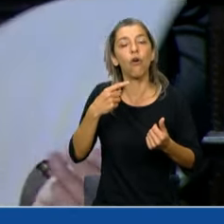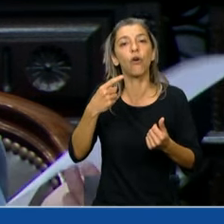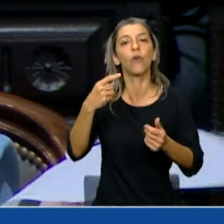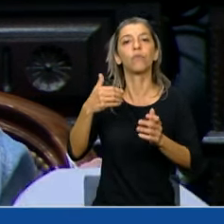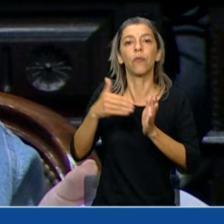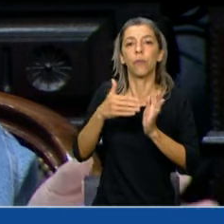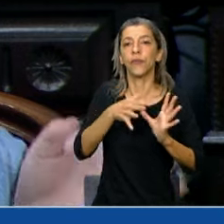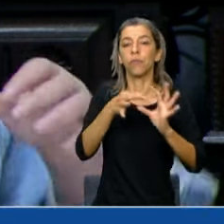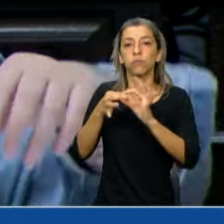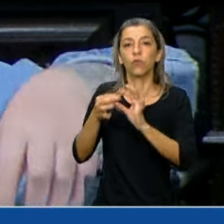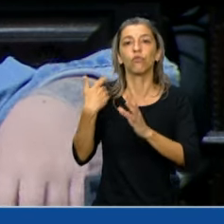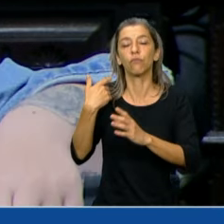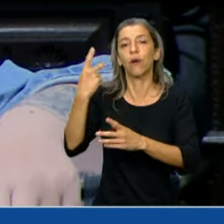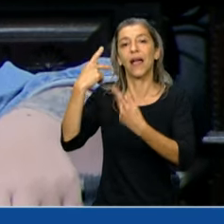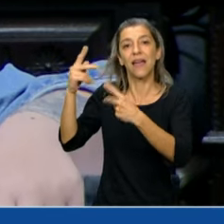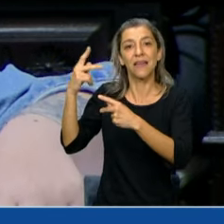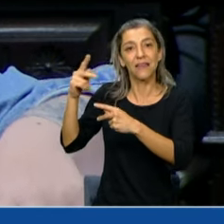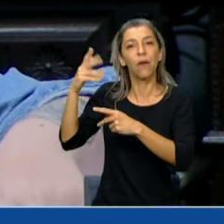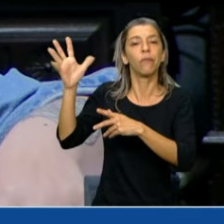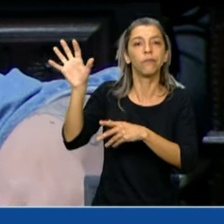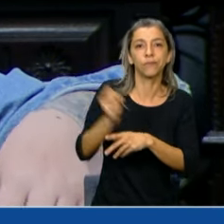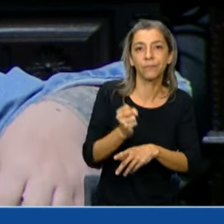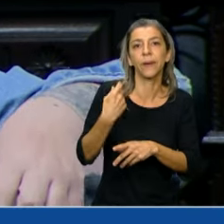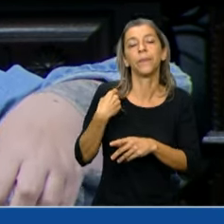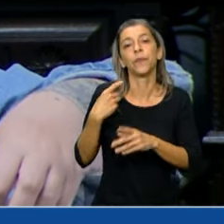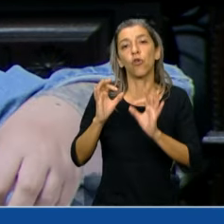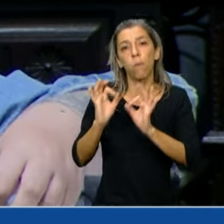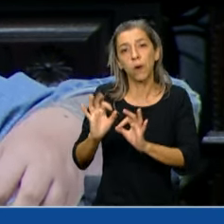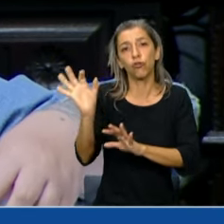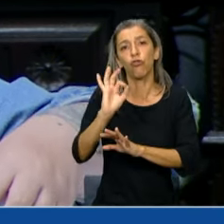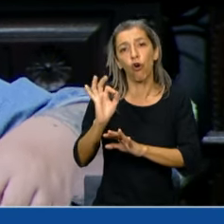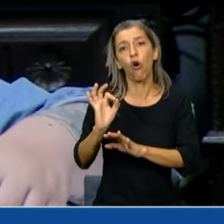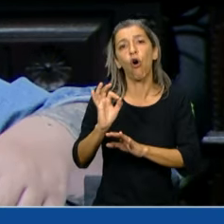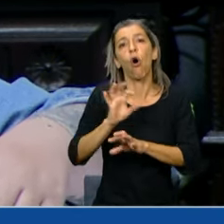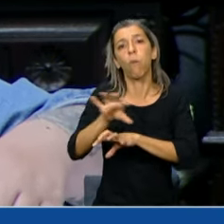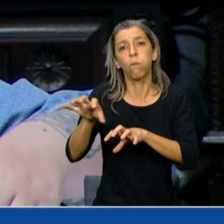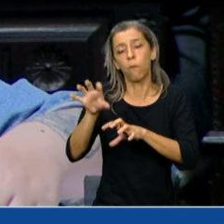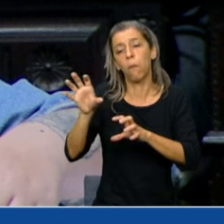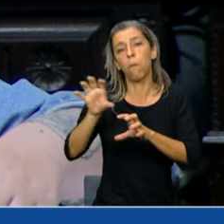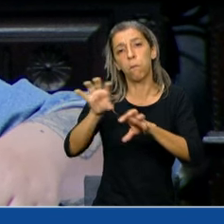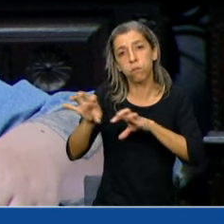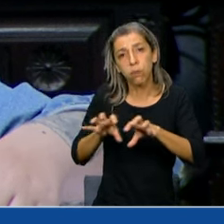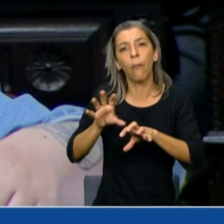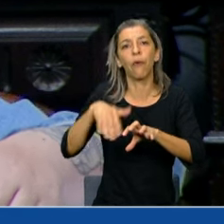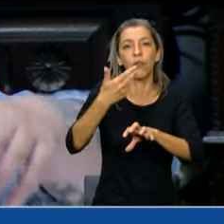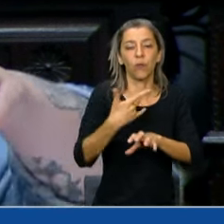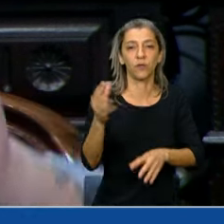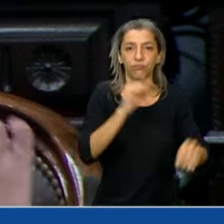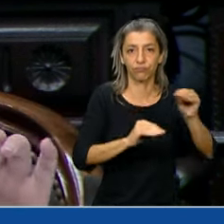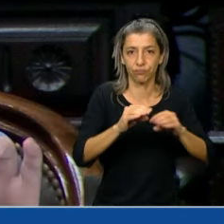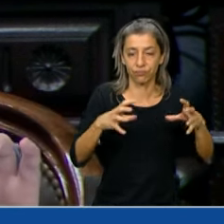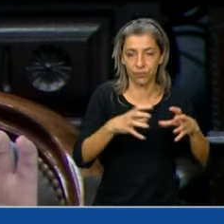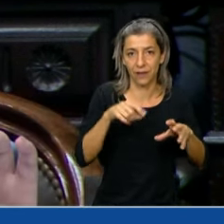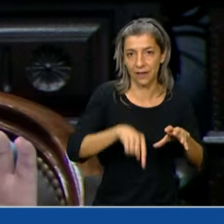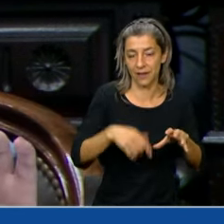importados terminados desmontados o en partes para su posterior fabricación nacional que se detallan a continuación en el